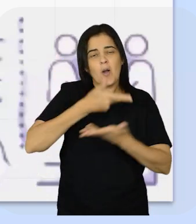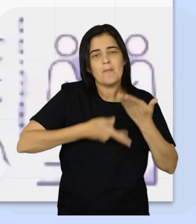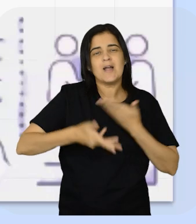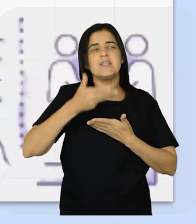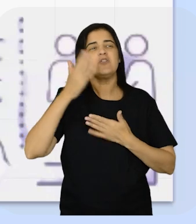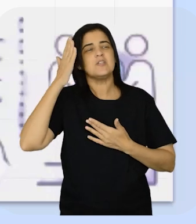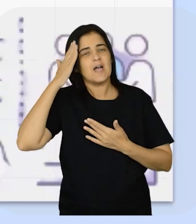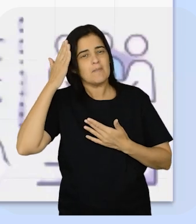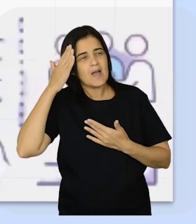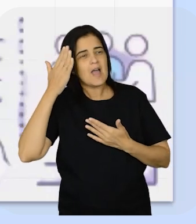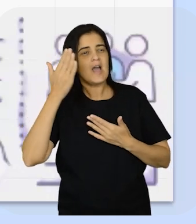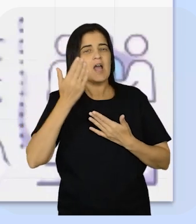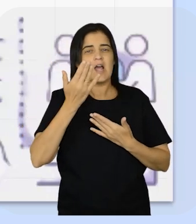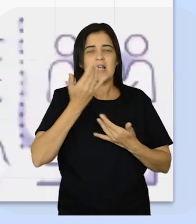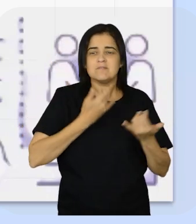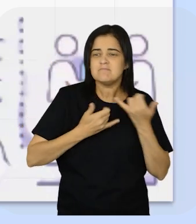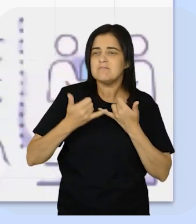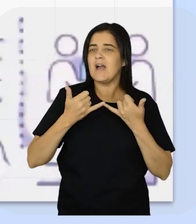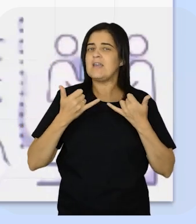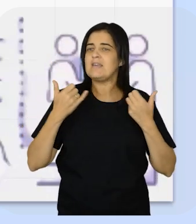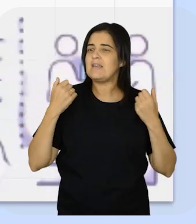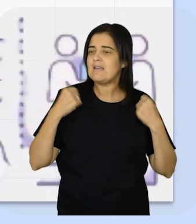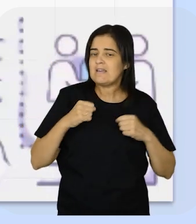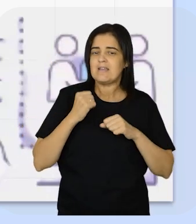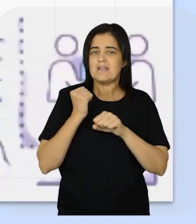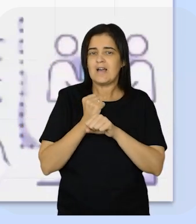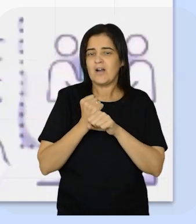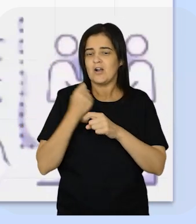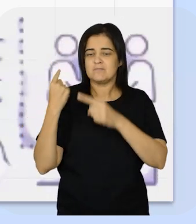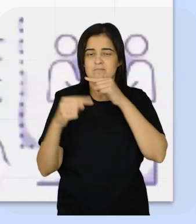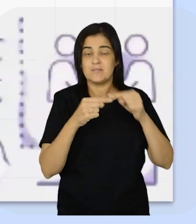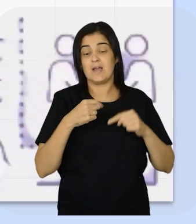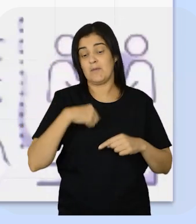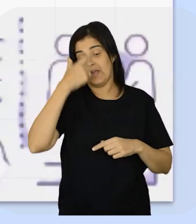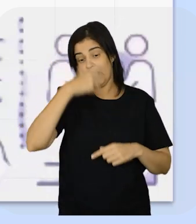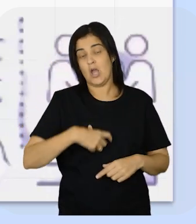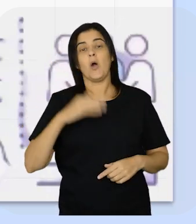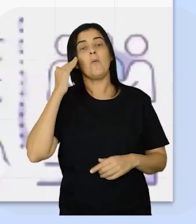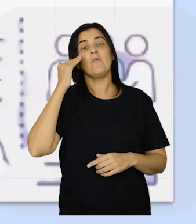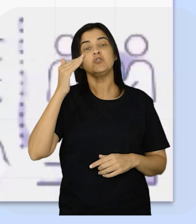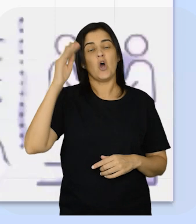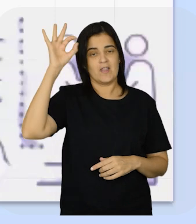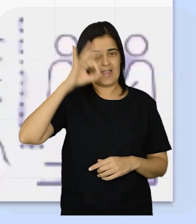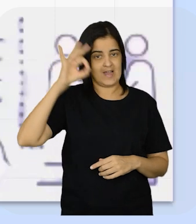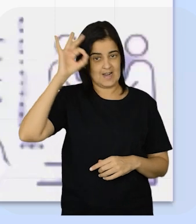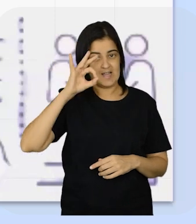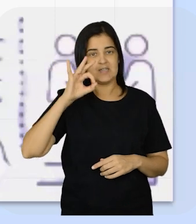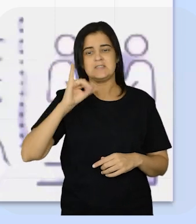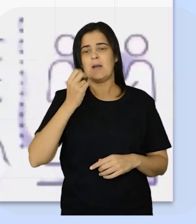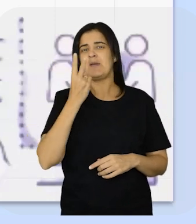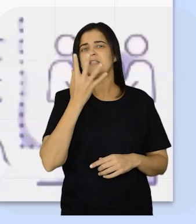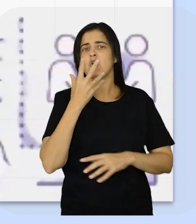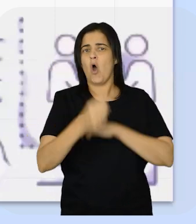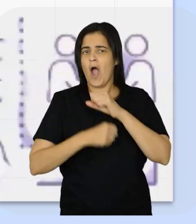compartiendo saberes o compartiendo buenas prácticas. En mi caso, acá voy a estar como profesor de inglés. Yo fui profesor de inglés durante